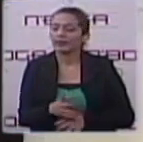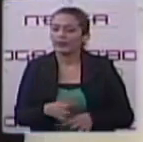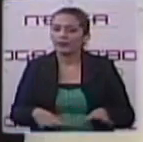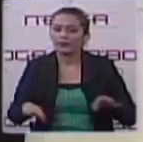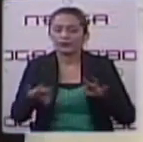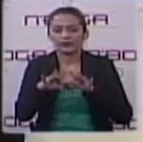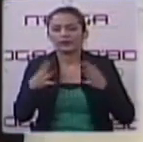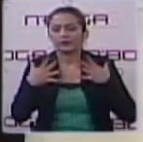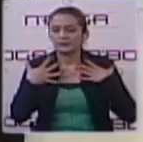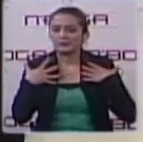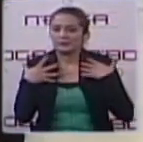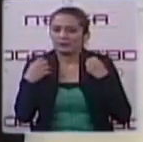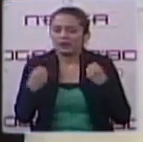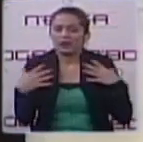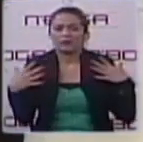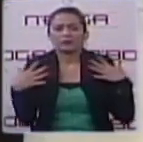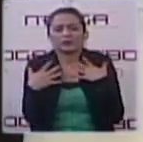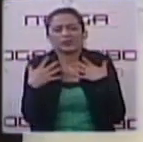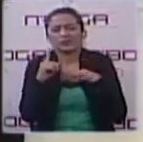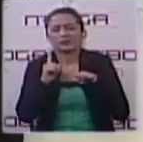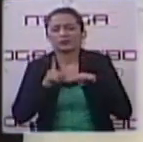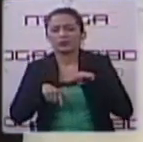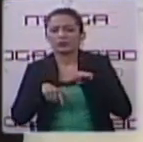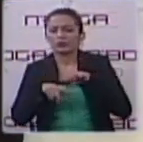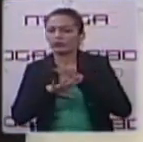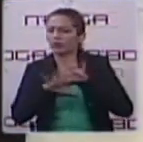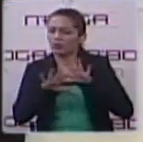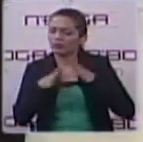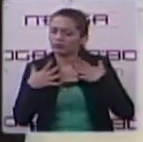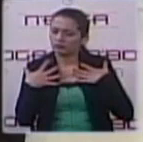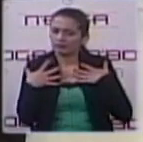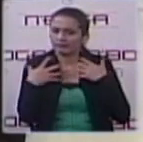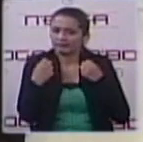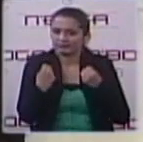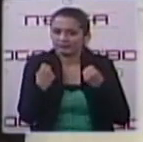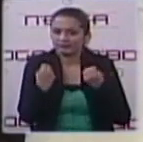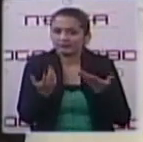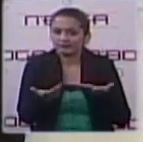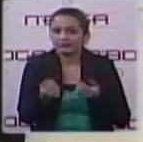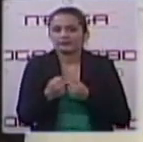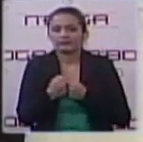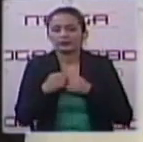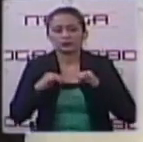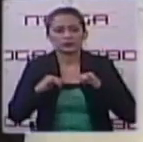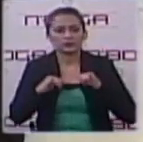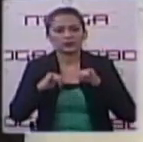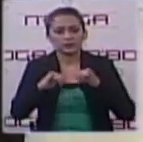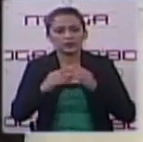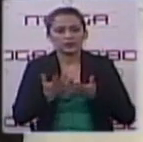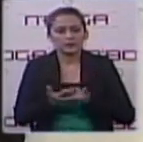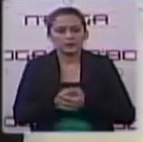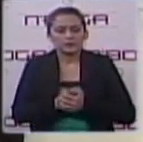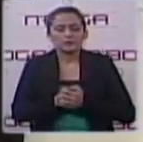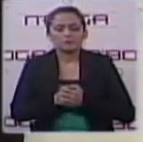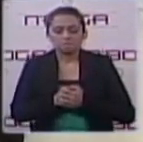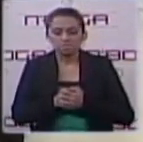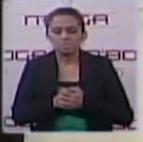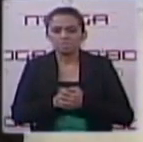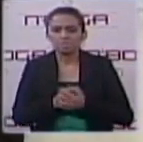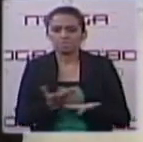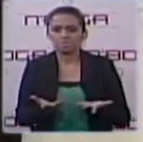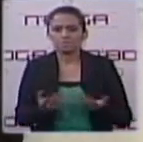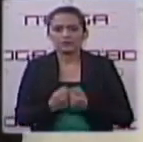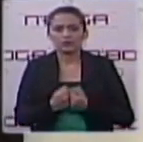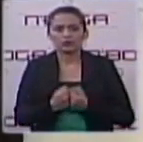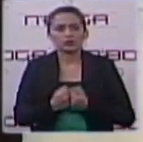eh eso es algo totalmente esencial el poder deshacerte de ese miedo tomar eh